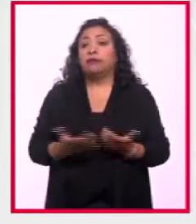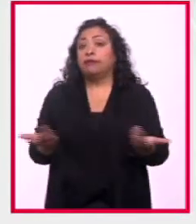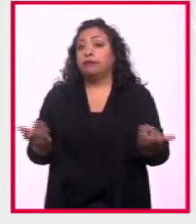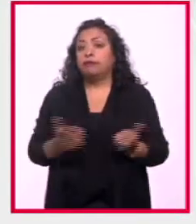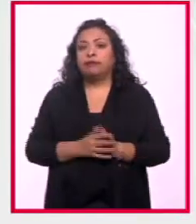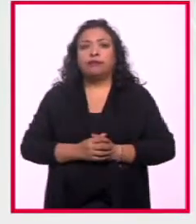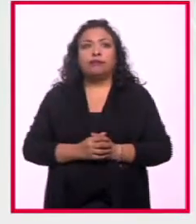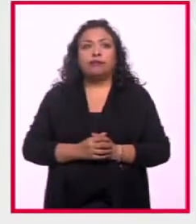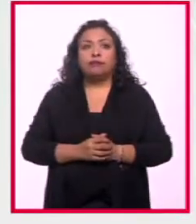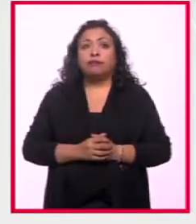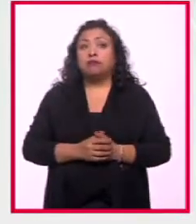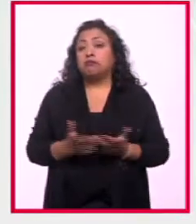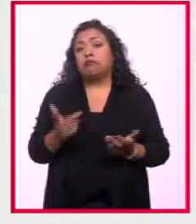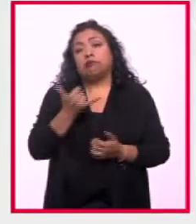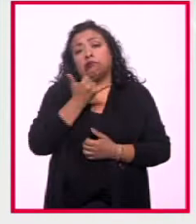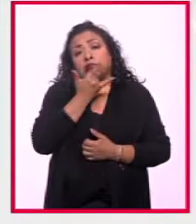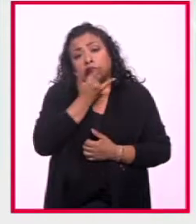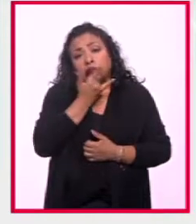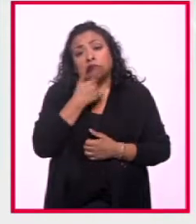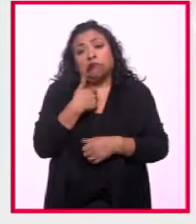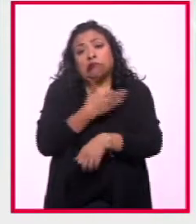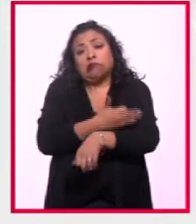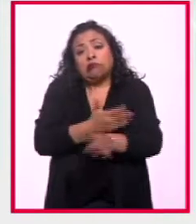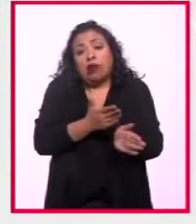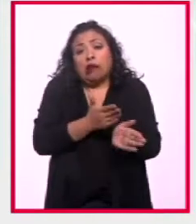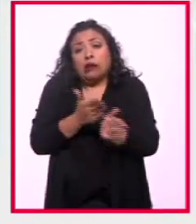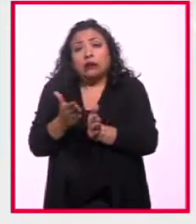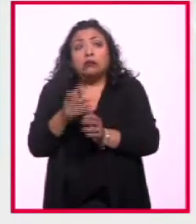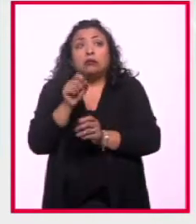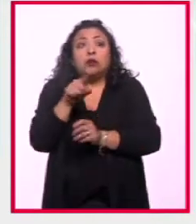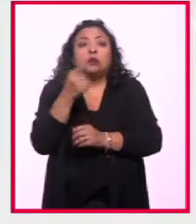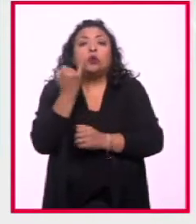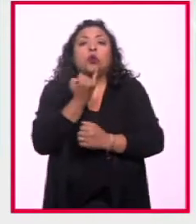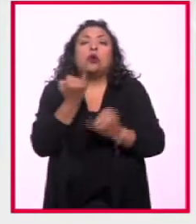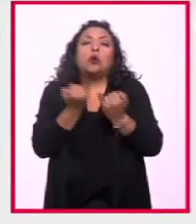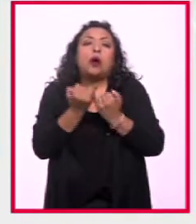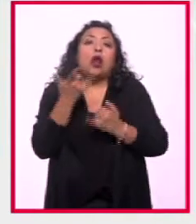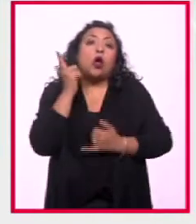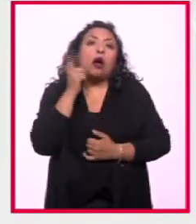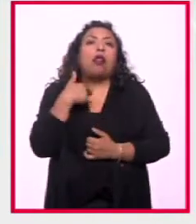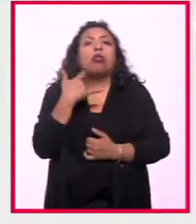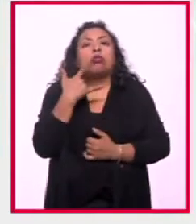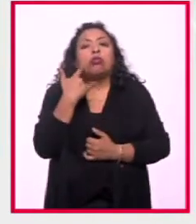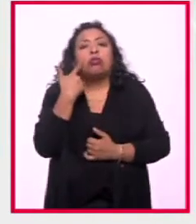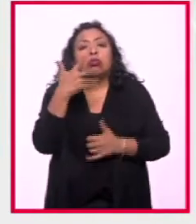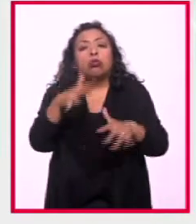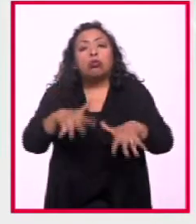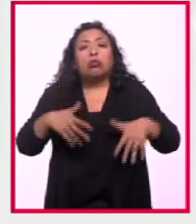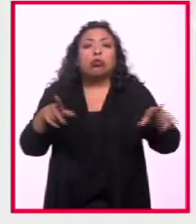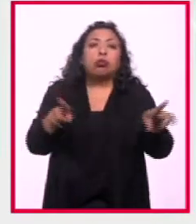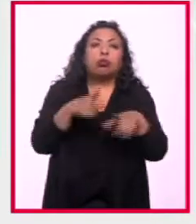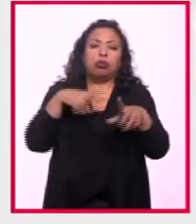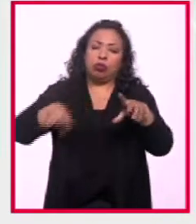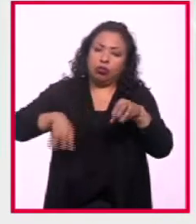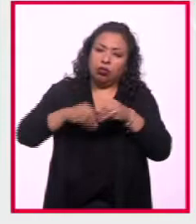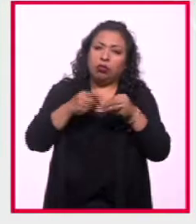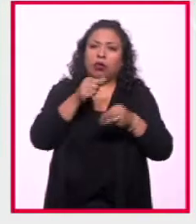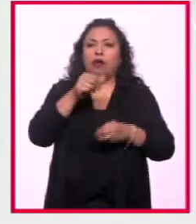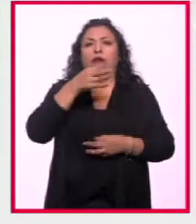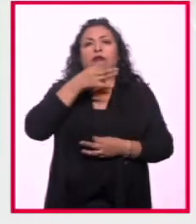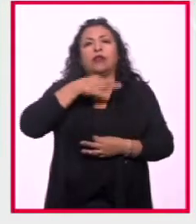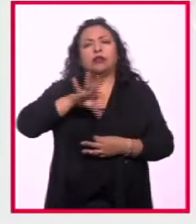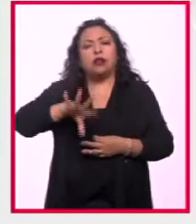pues una disculpa por la tardanza y al mismo tiempo espero que hayan disfrutado esperamos que han disfrutado este concierto sumamos esta celebración y está